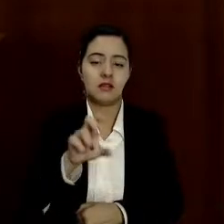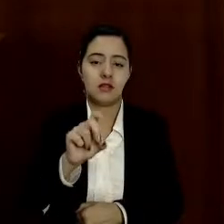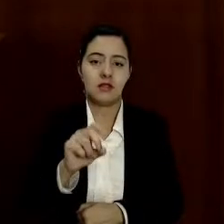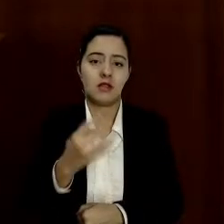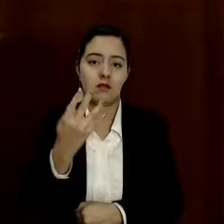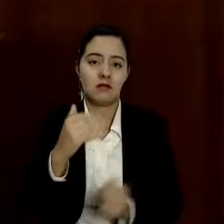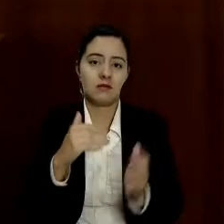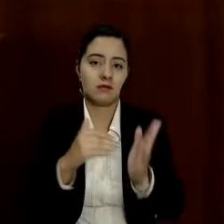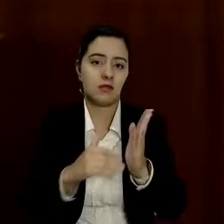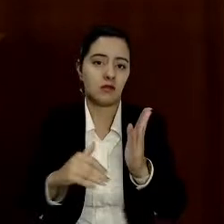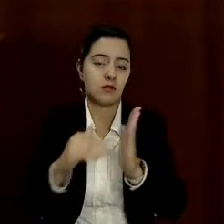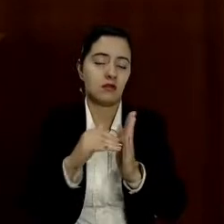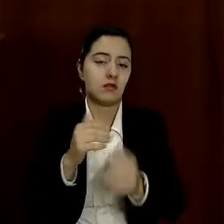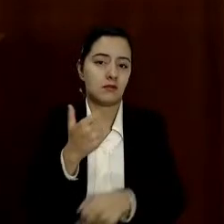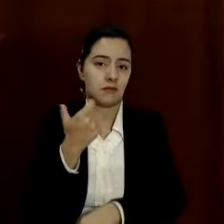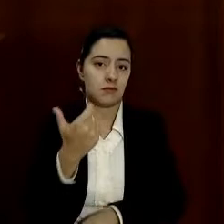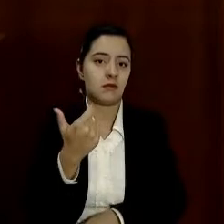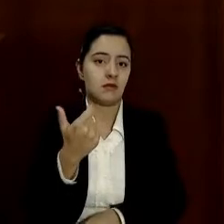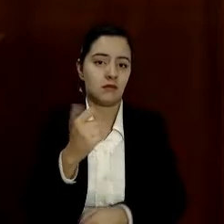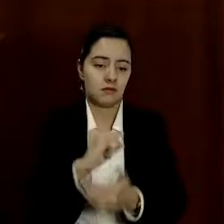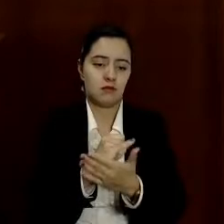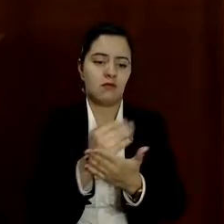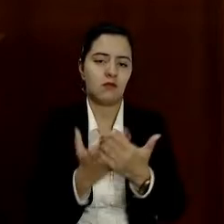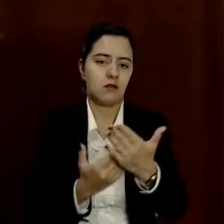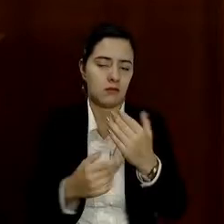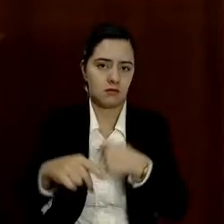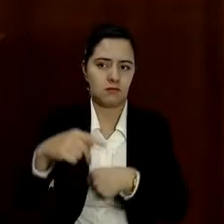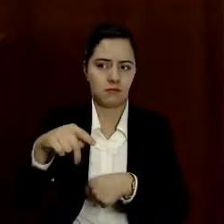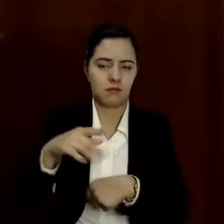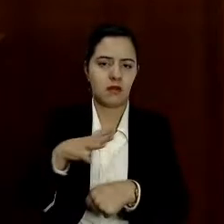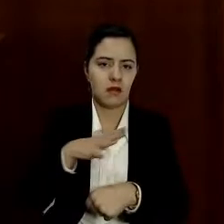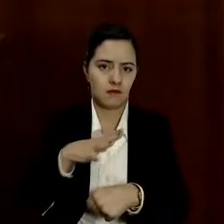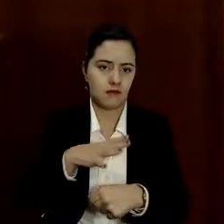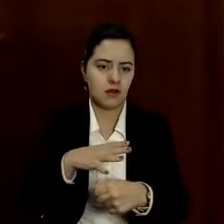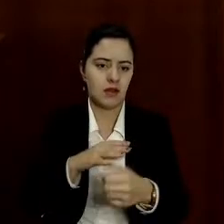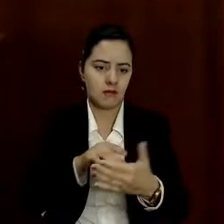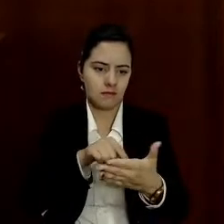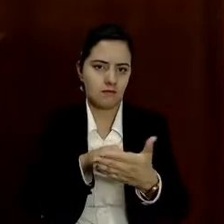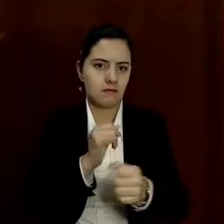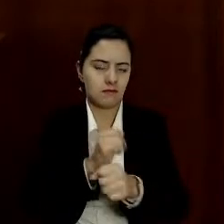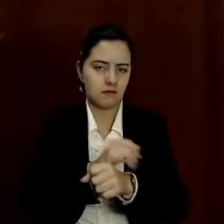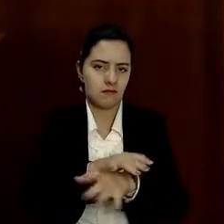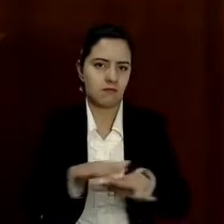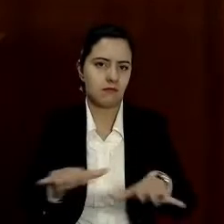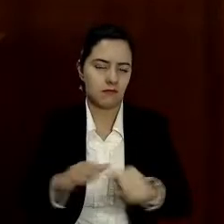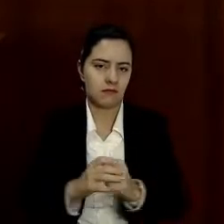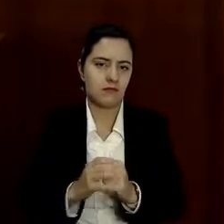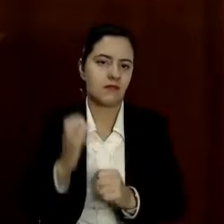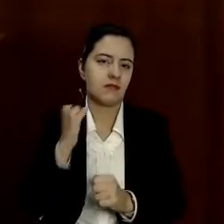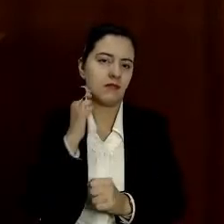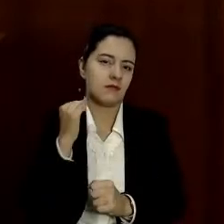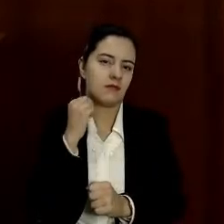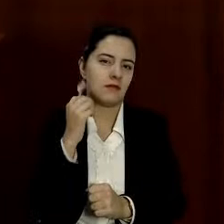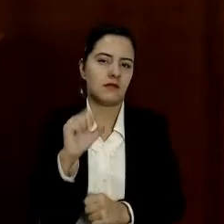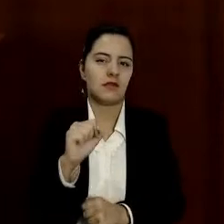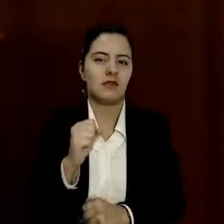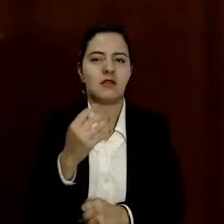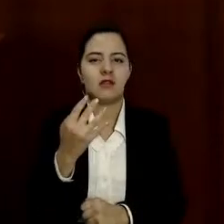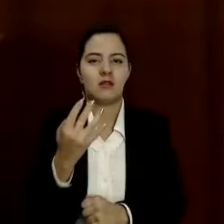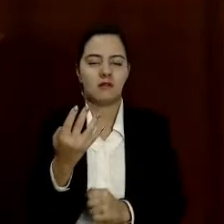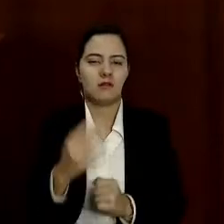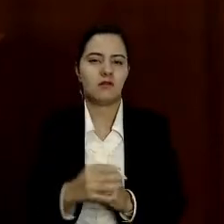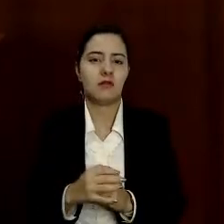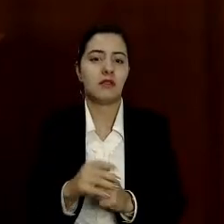pesos, con un informe interno de la 64 legislatura de la Cámara de Diputados Federal. Y de